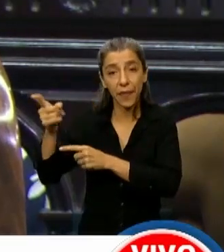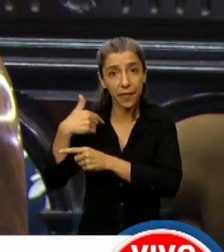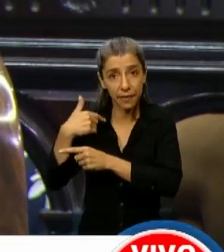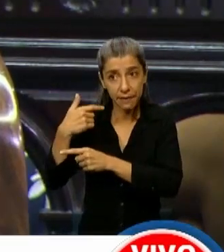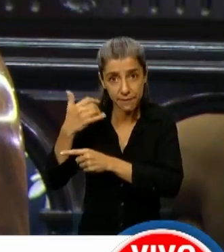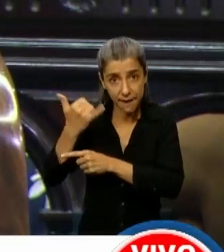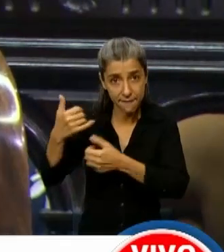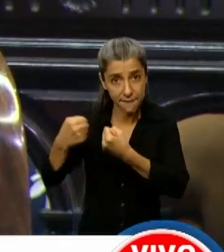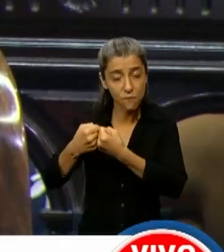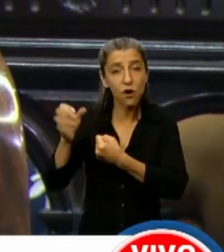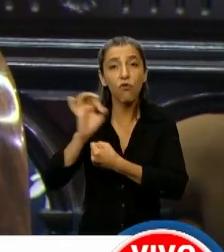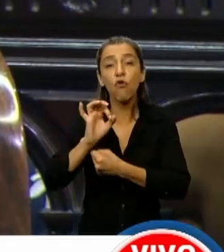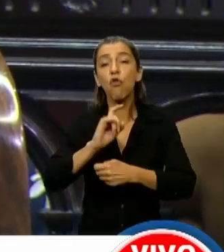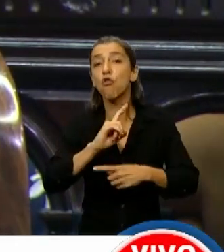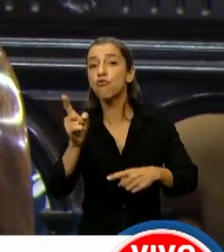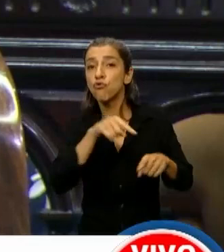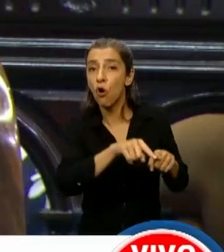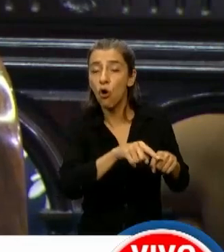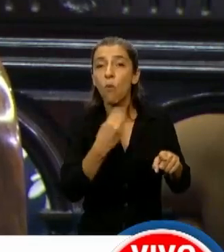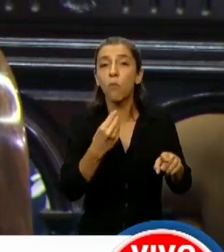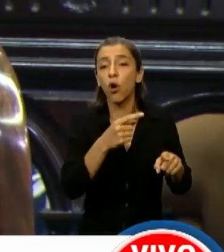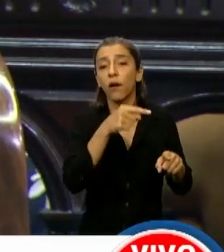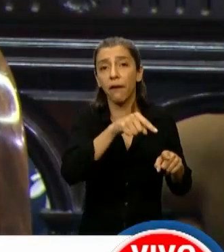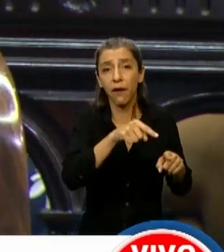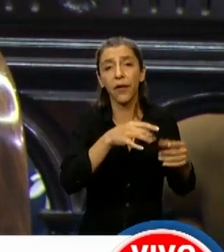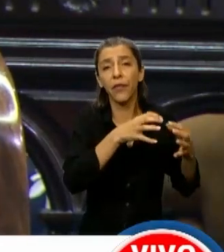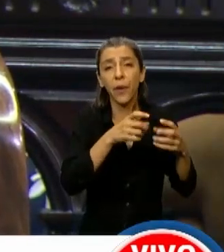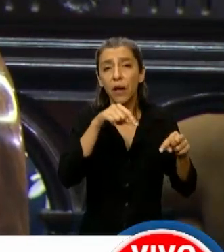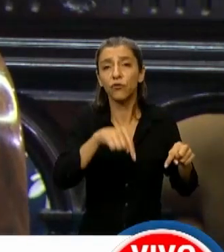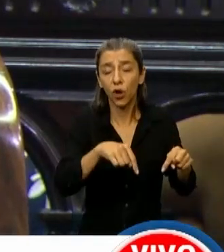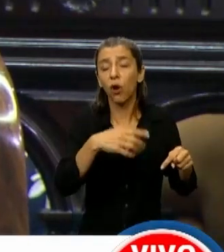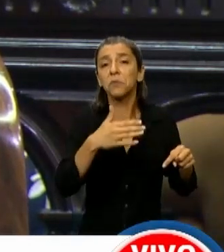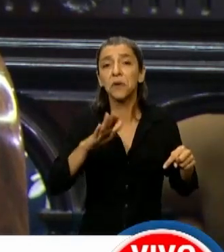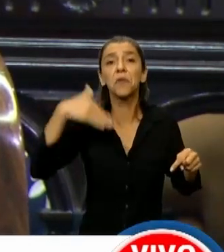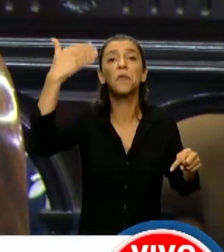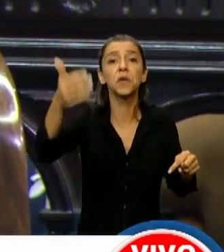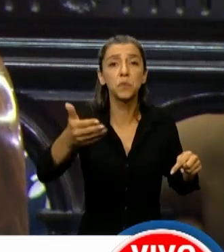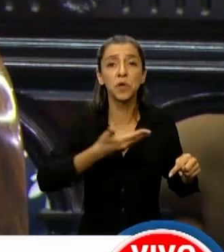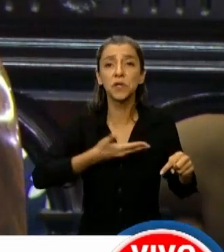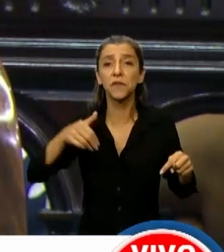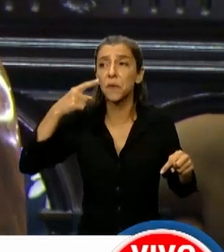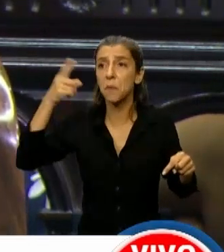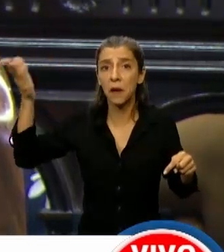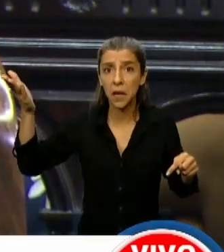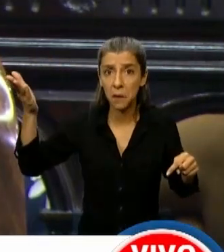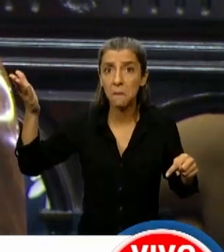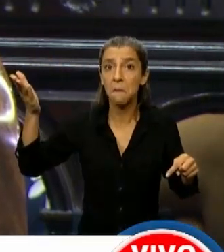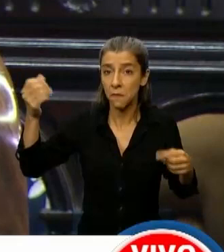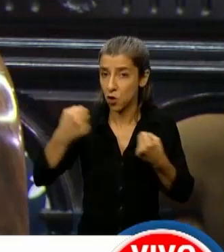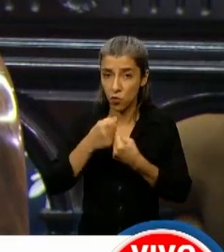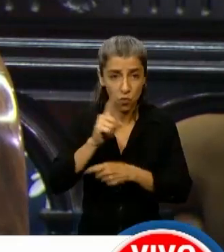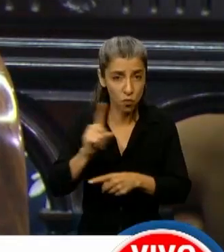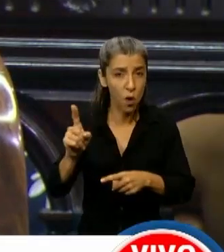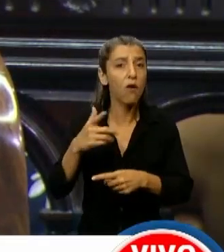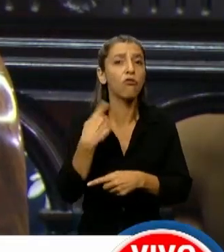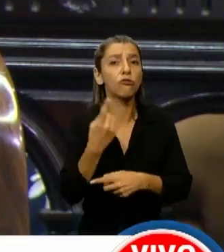dentro de algunas semanas un acuerdo con el fondo que va a hacer que todo este debate haya sido inútil. Este presupuesto no refleja el